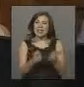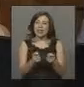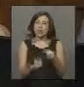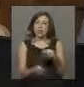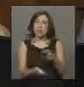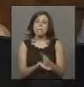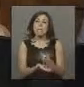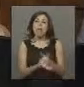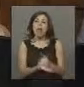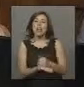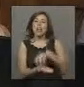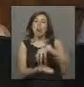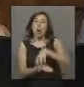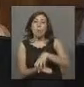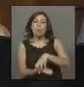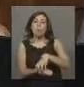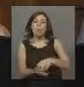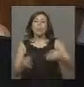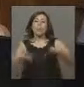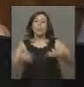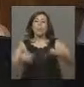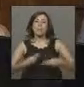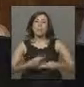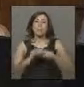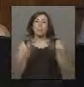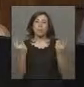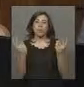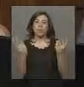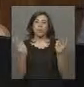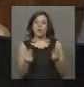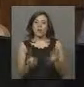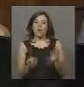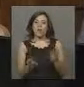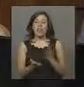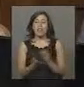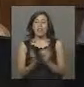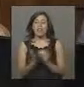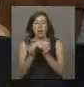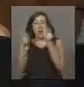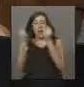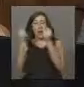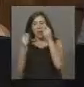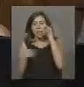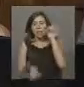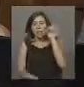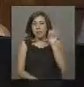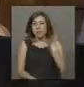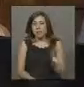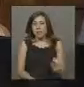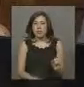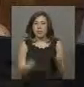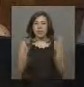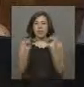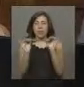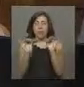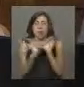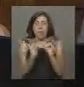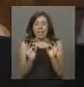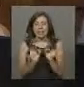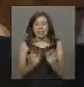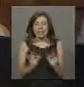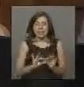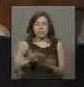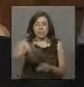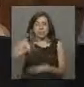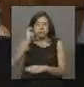Plan Comunal de Seguridad Pública, que debe contener el diagnóstico con las características específicas de delincuencia en la